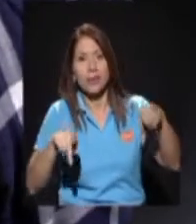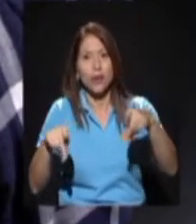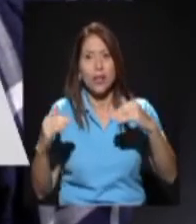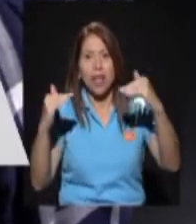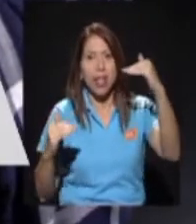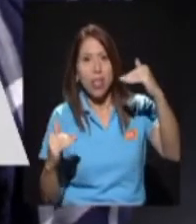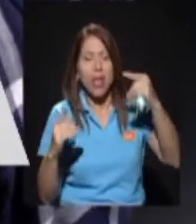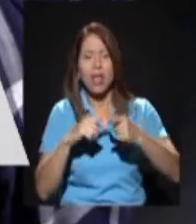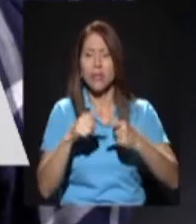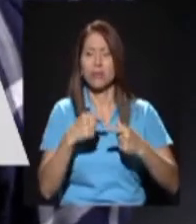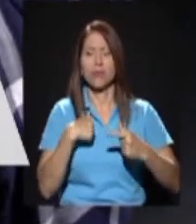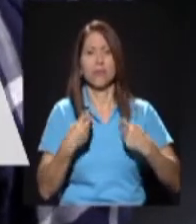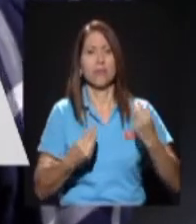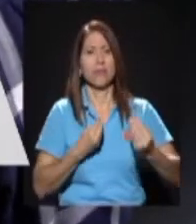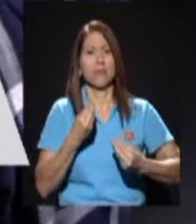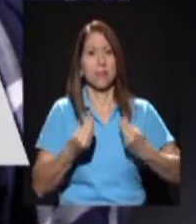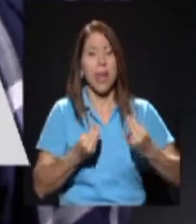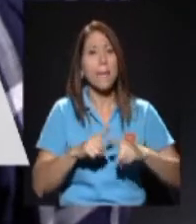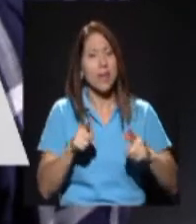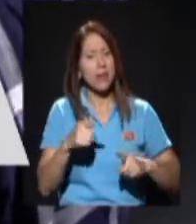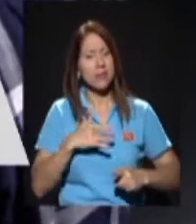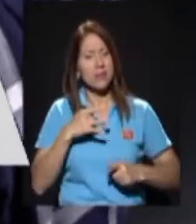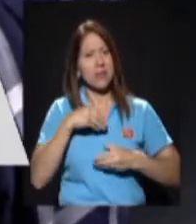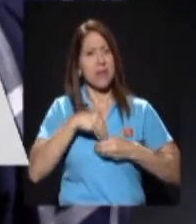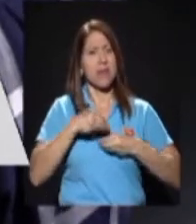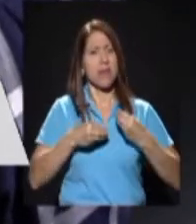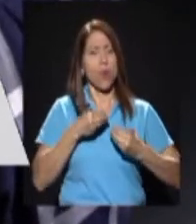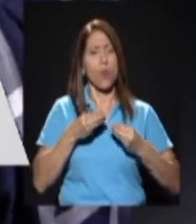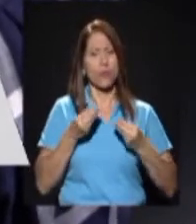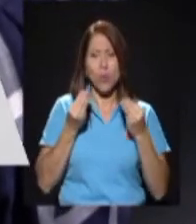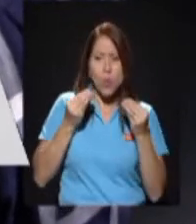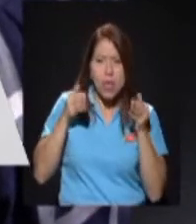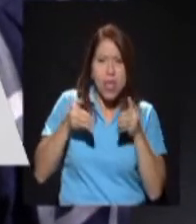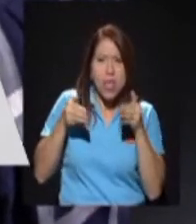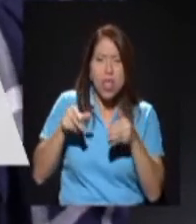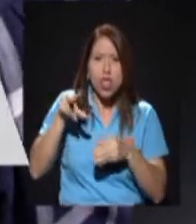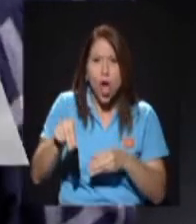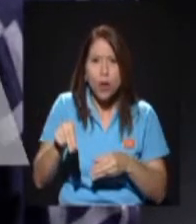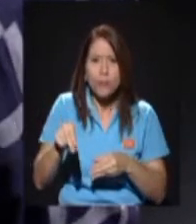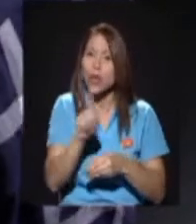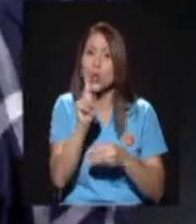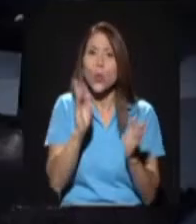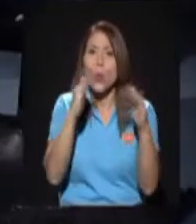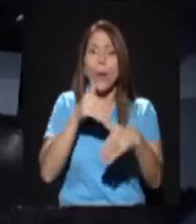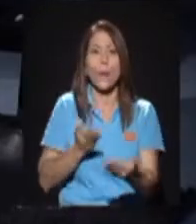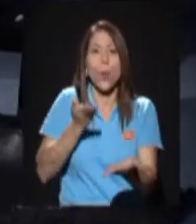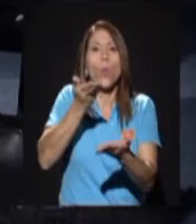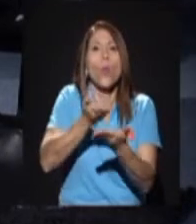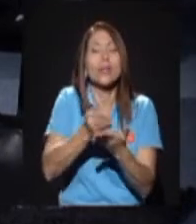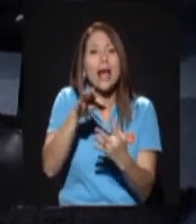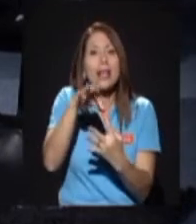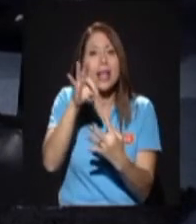ese malestar, pero es un malestar muy de no de una propuesta alternativa, ¿verdad? Incluso a mí, y lo hablábamos